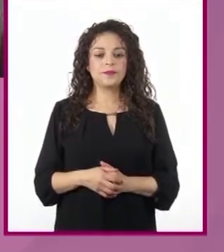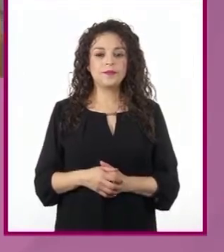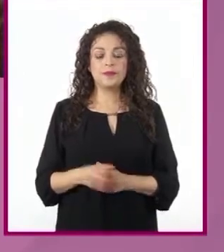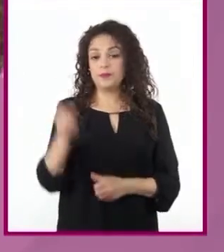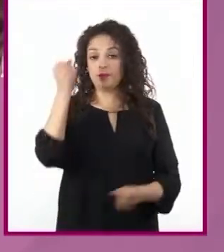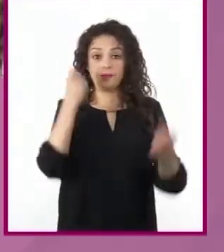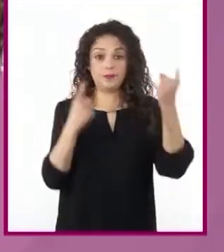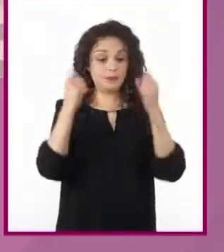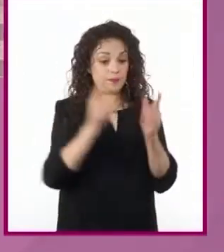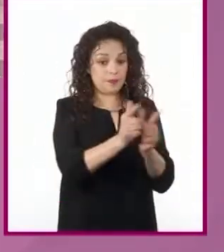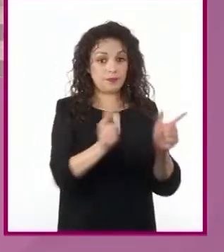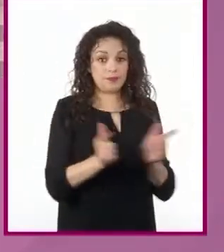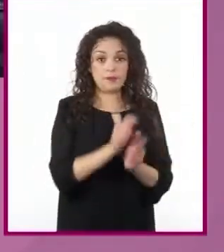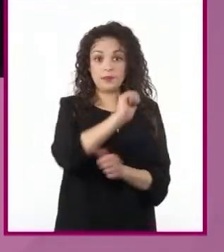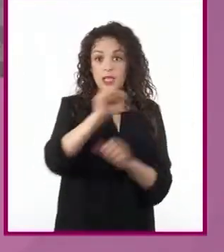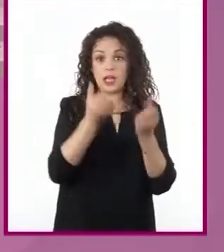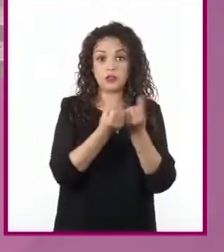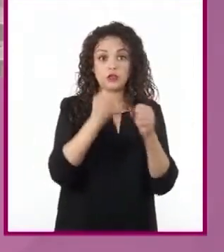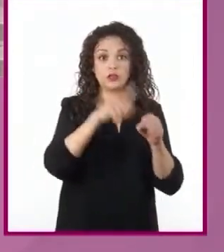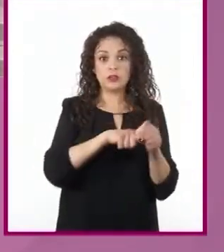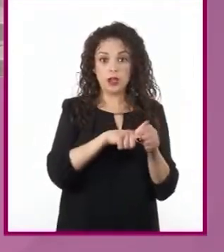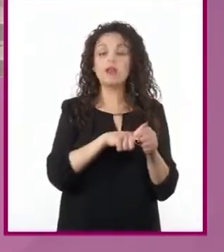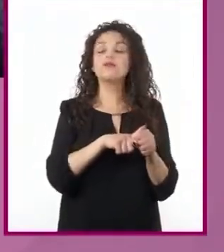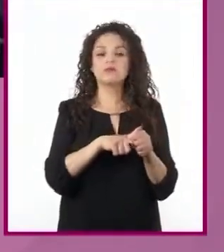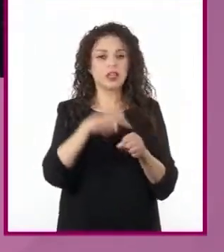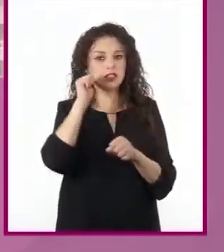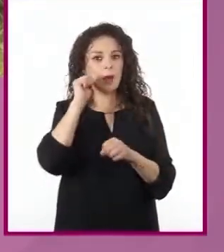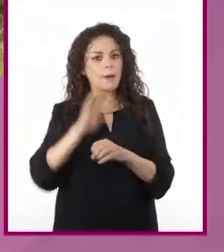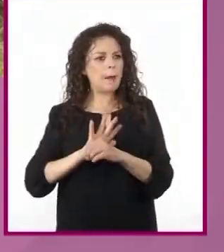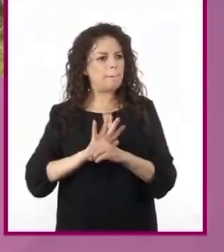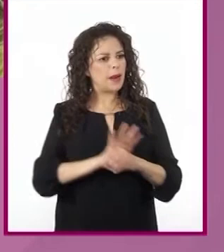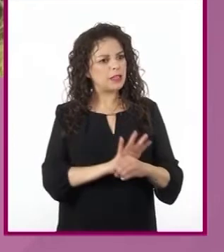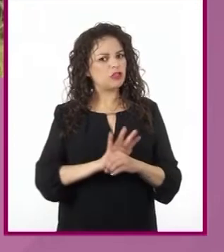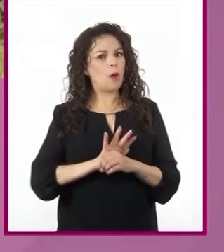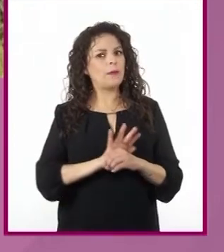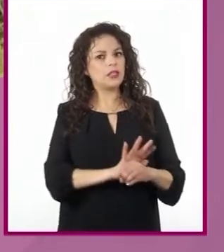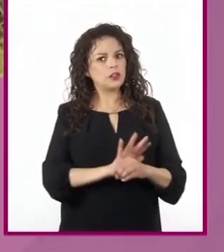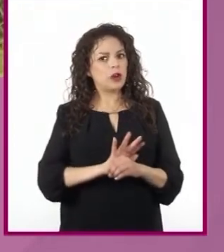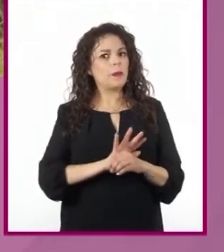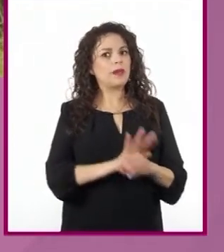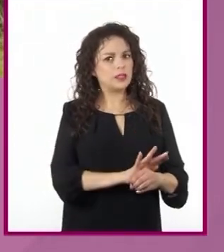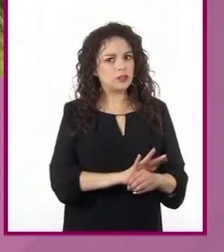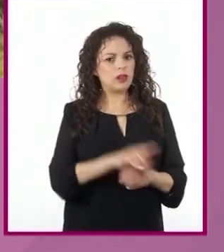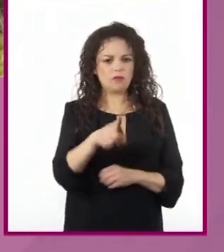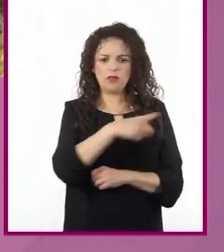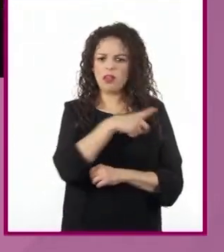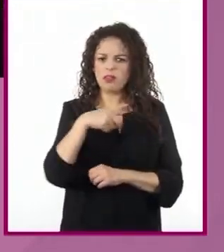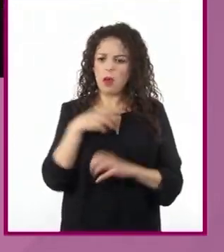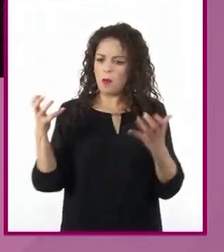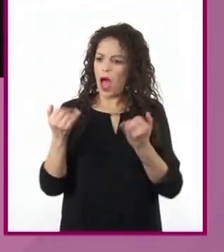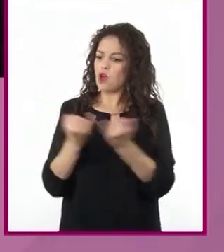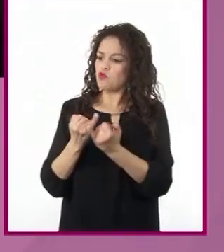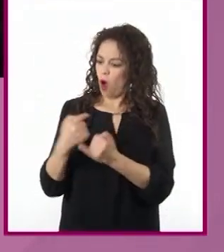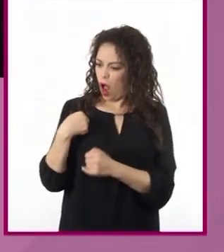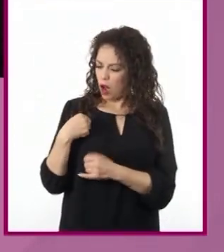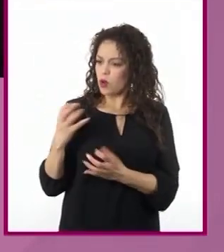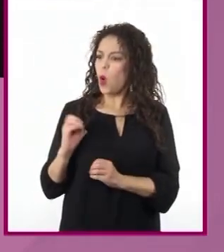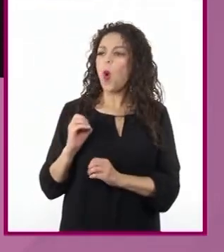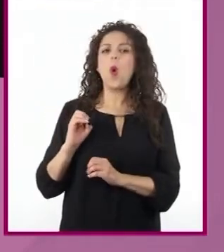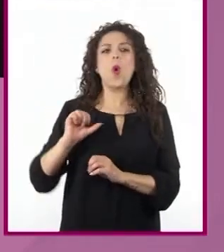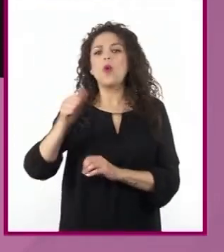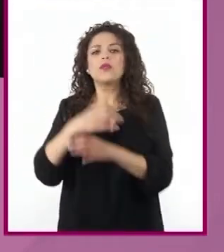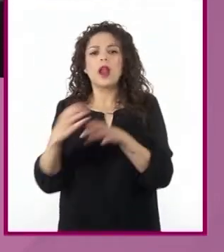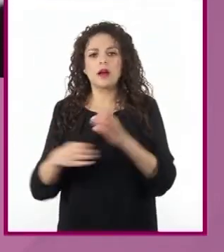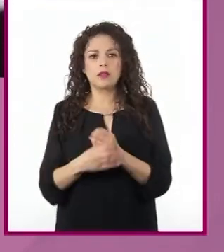Algunos grupos sociales suelen presionar a sus miembros al requerirles que se comporten de cierta manera, lo que puede hacerlos